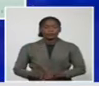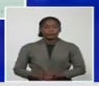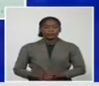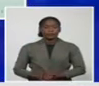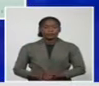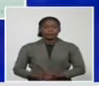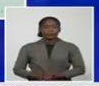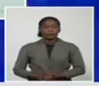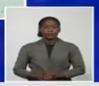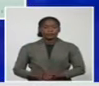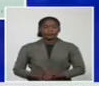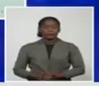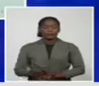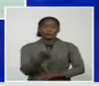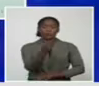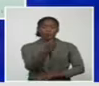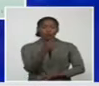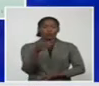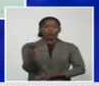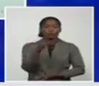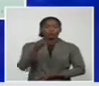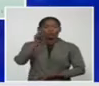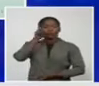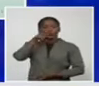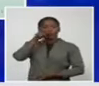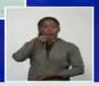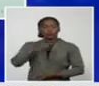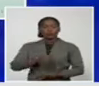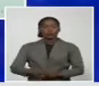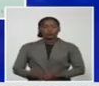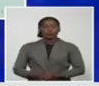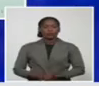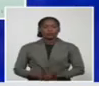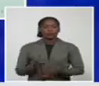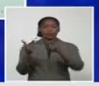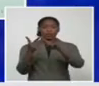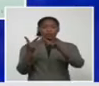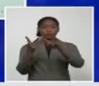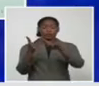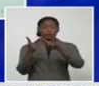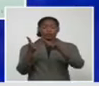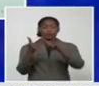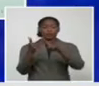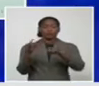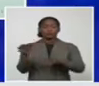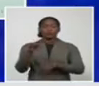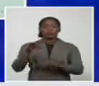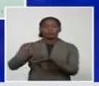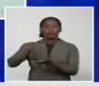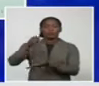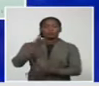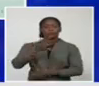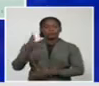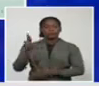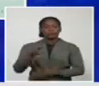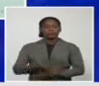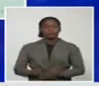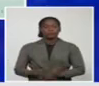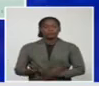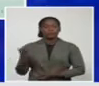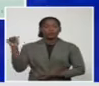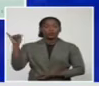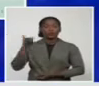pertenecen, uno al municipio del Cotorro y uno a Plaza de la Revolución, ambos viajeros